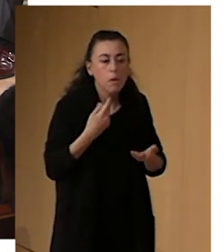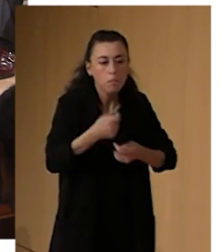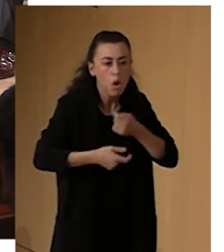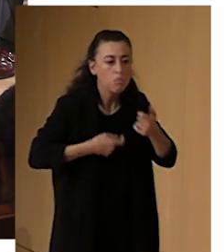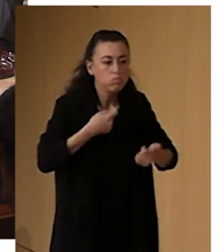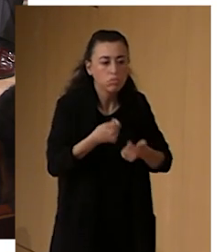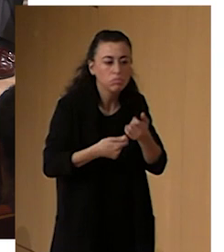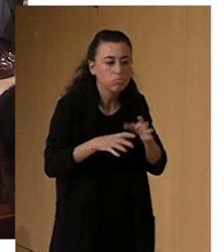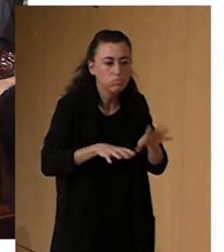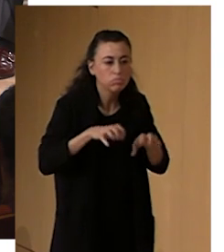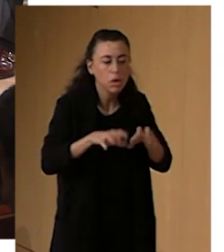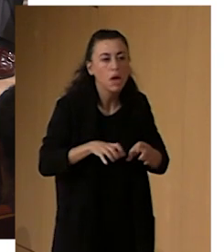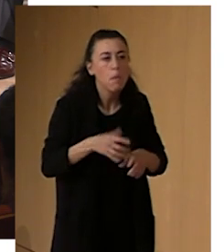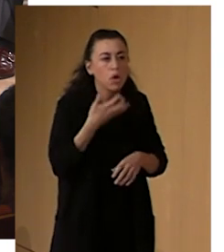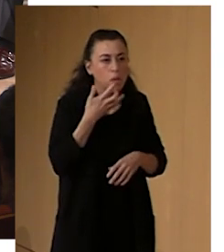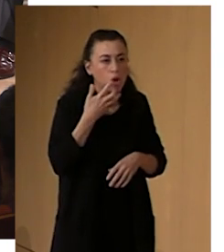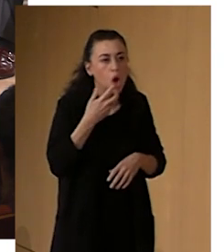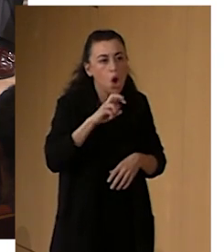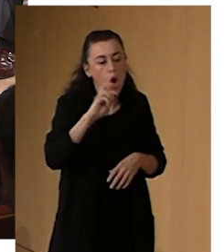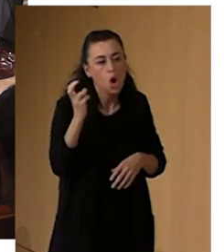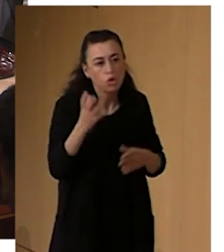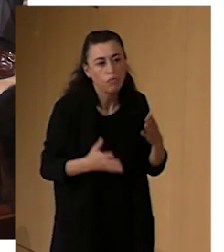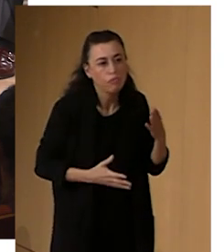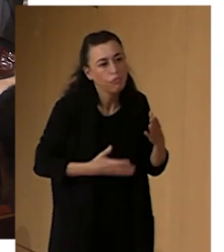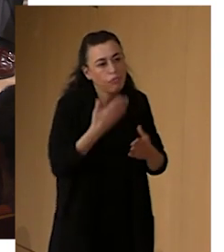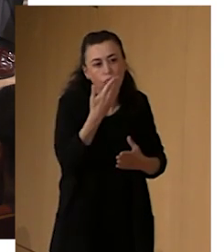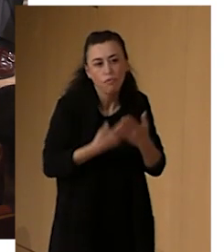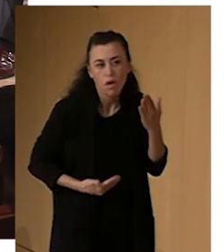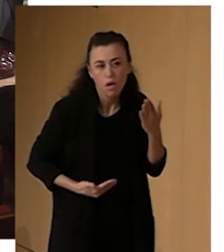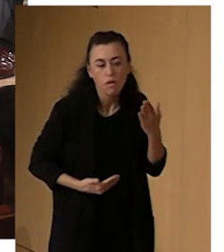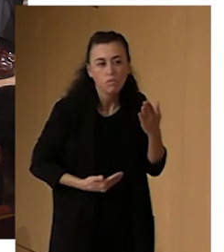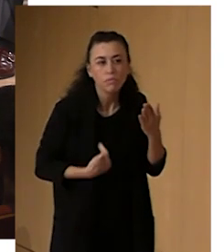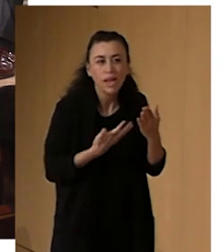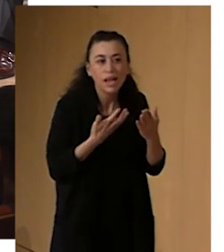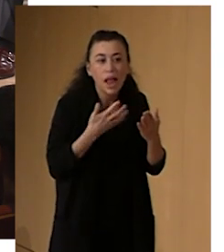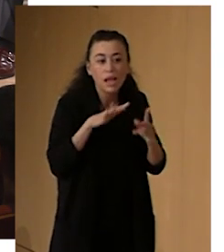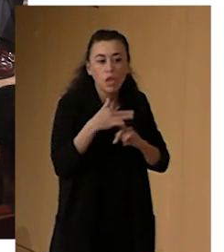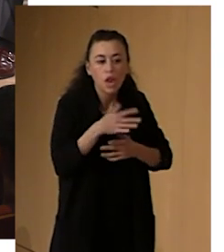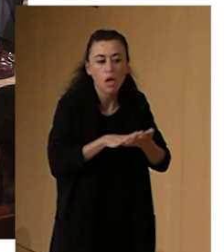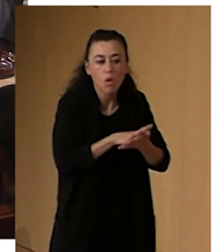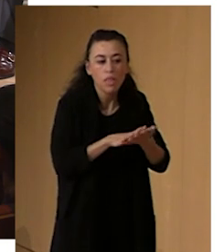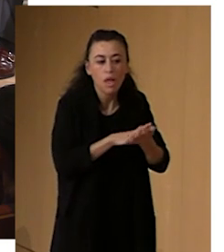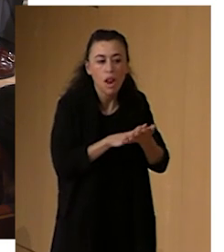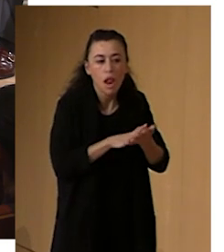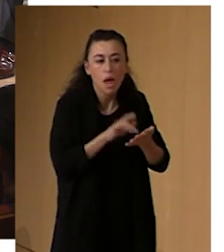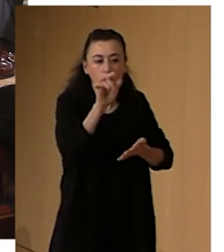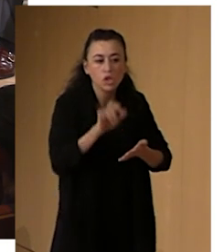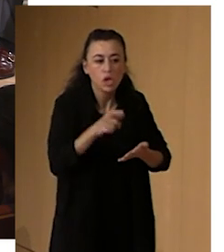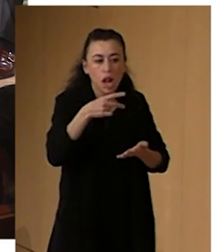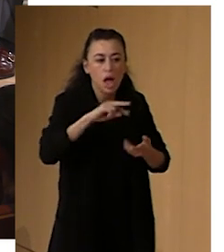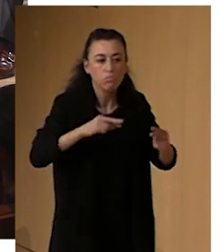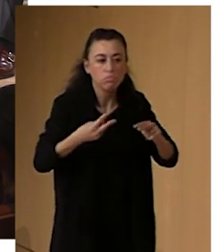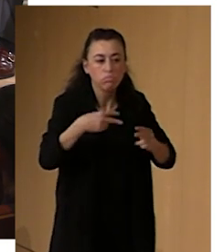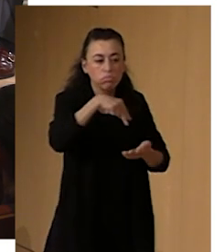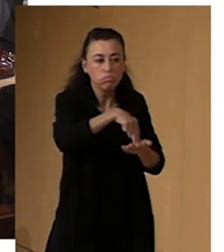otra metedura de pata es que e en en el caso de de lengua de signos la persona que estaba interpretando no